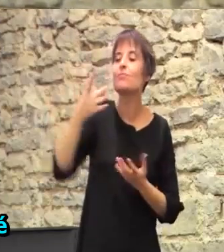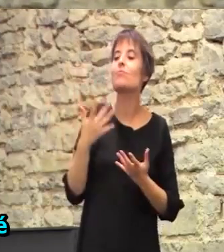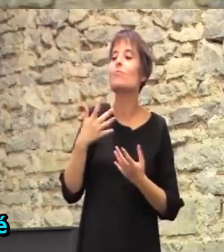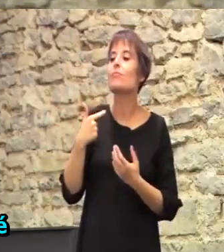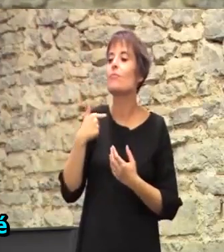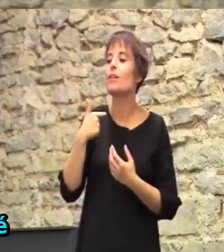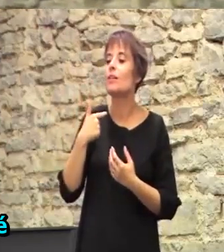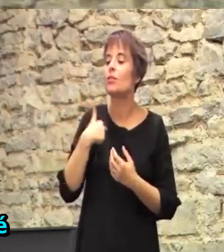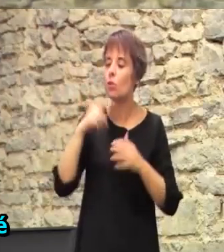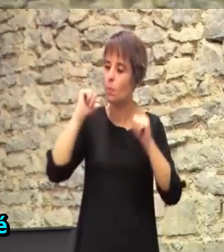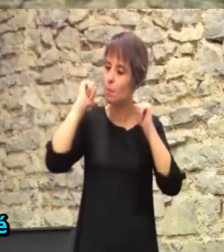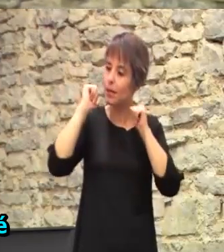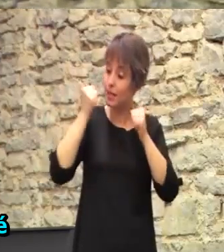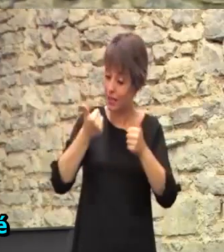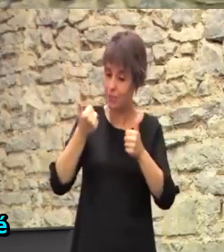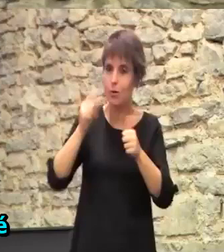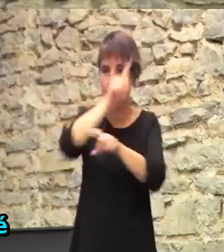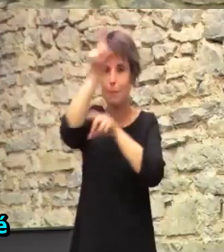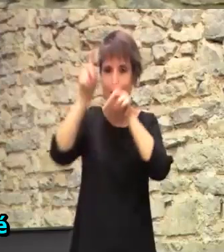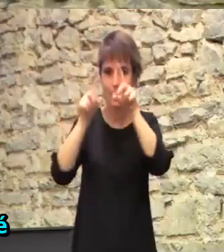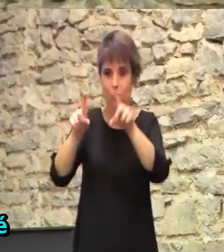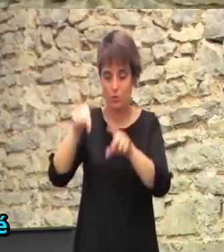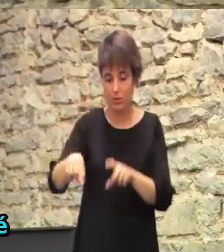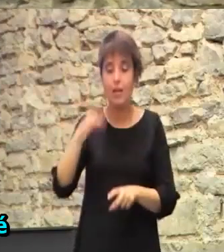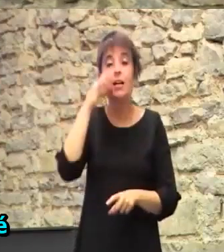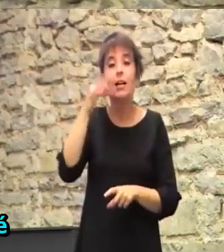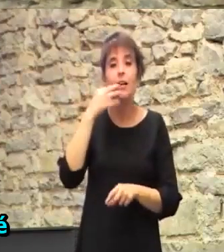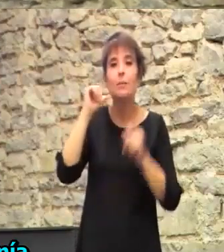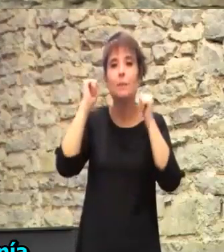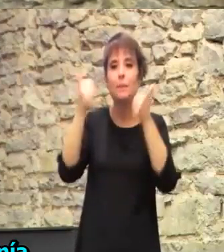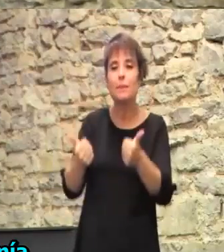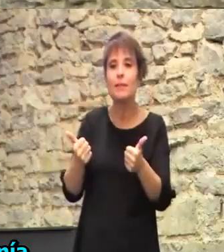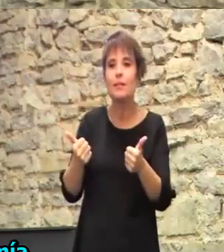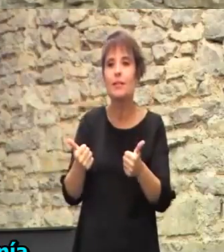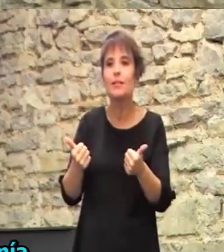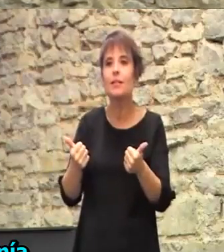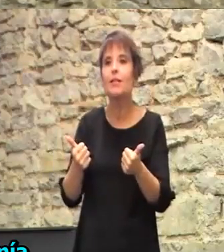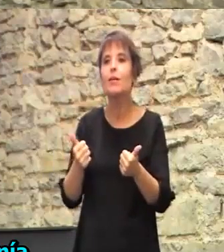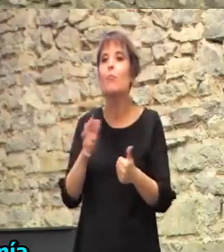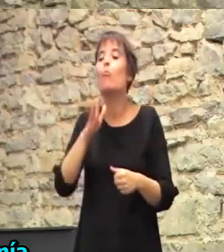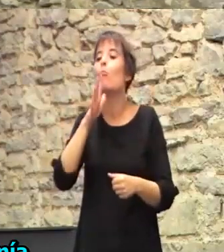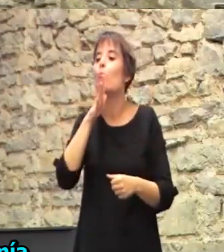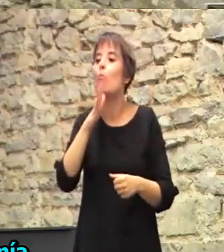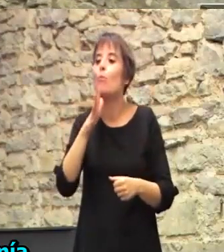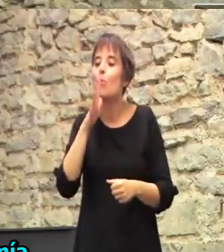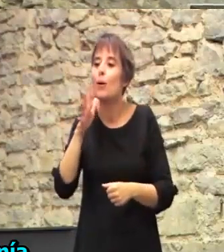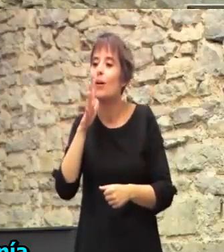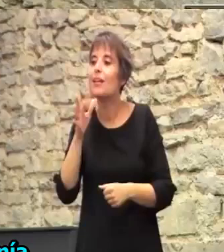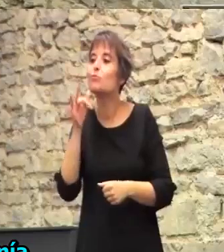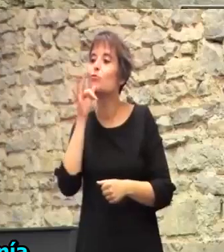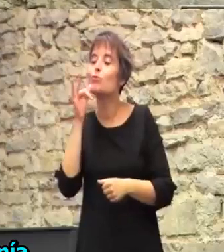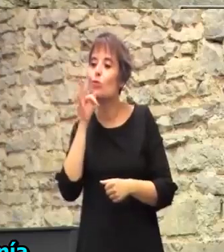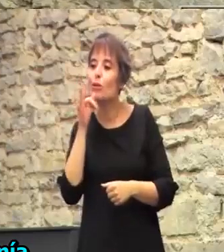me pregunte al principio de la de mi intervención porque al día de hoy todavía estamos